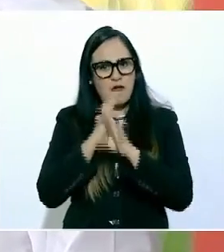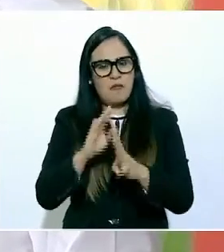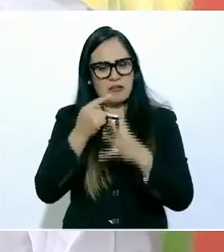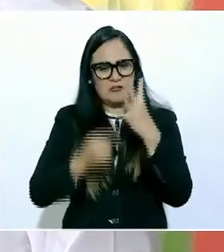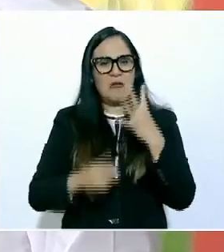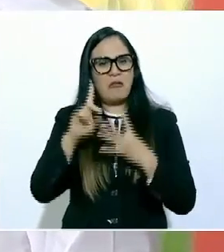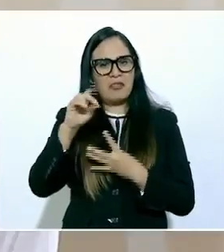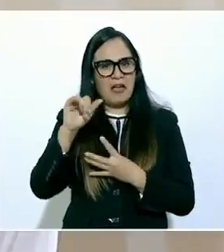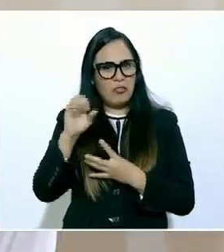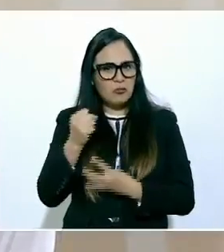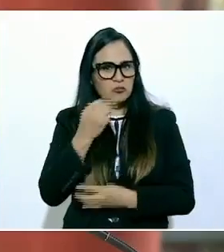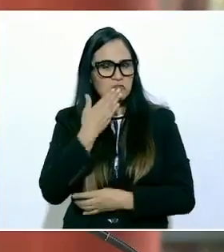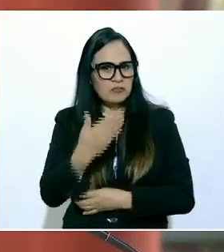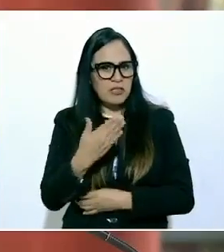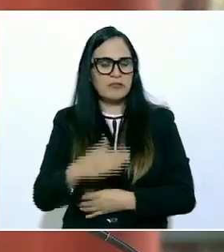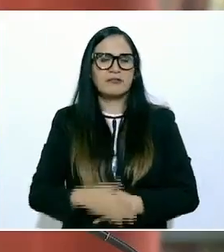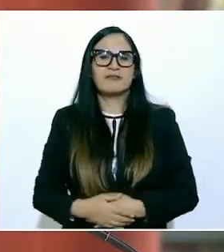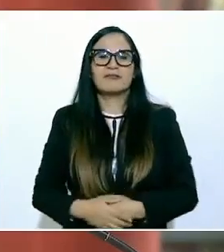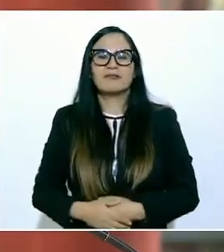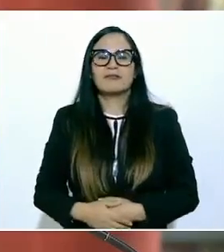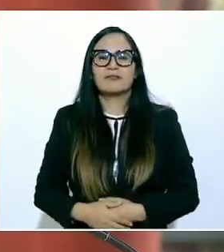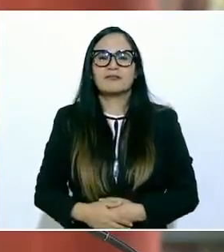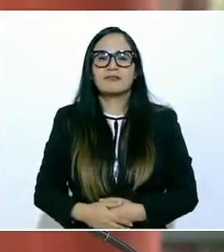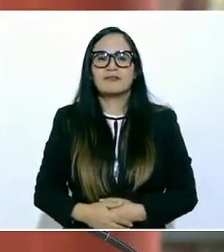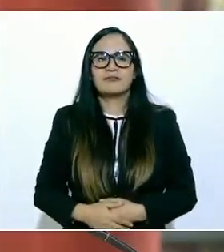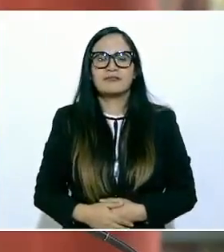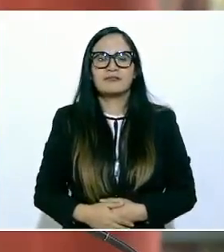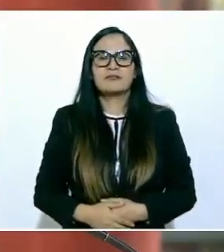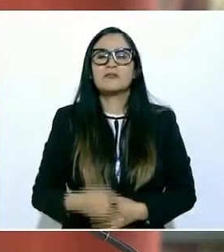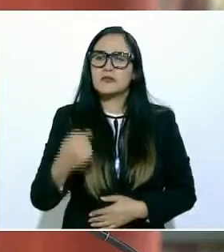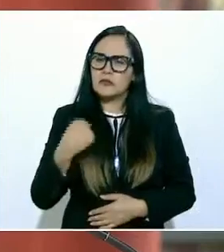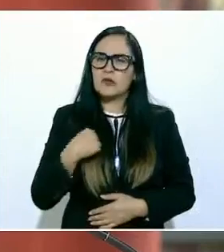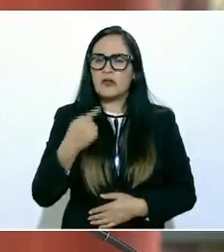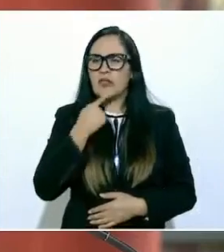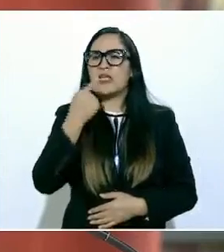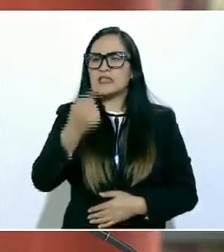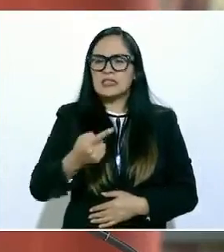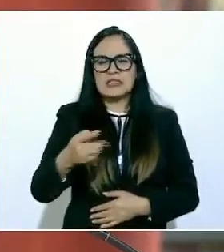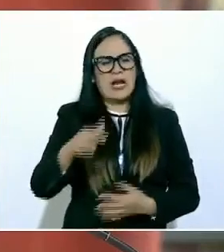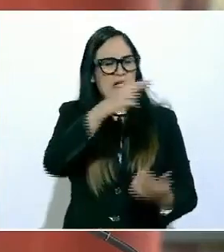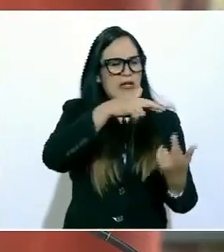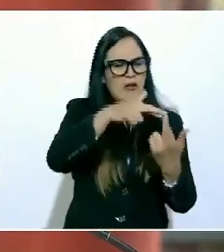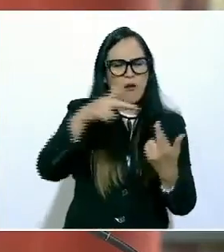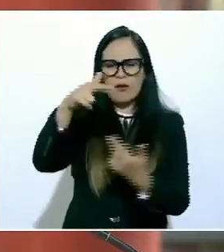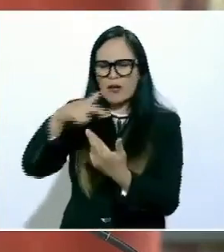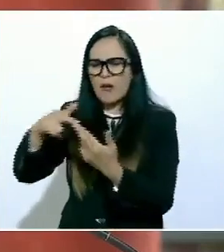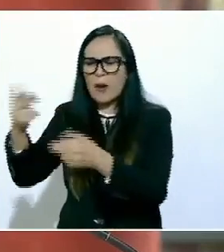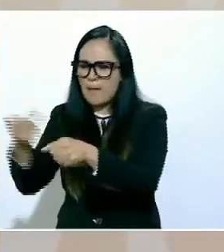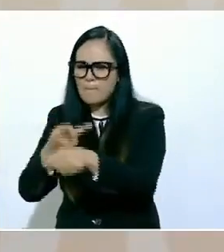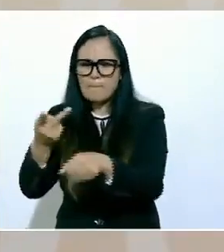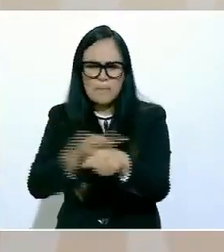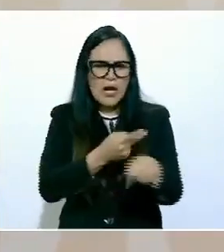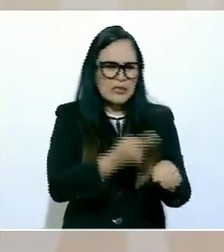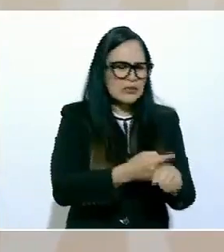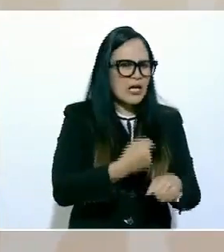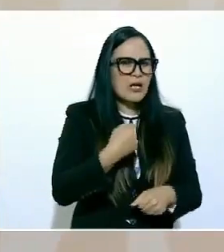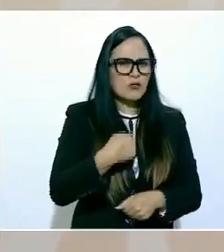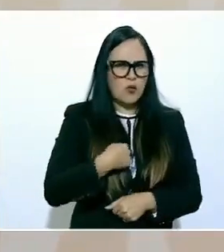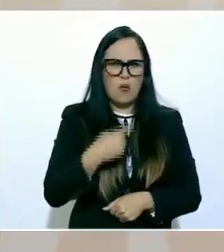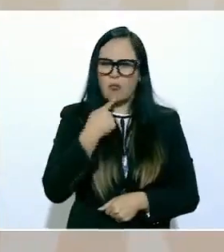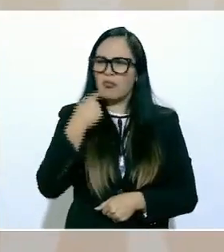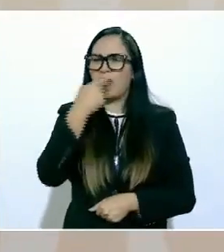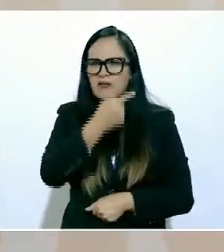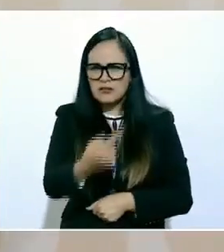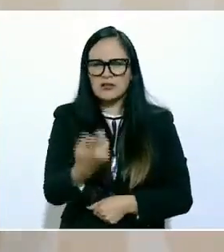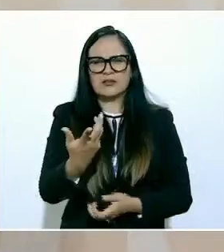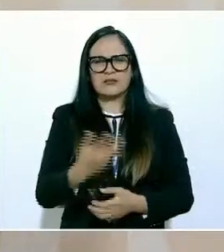contar aquí lo que sucede en algunas regiones del país,